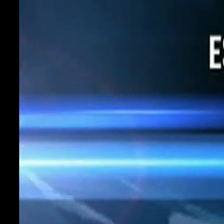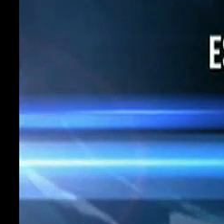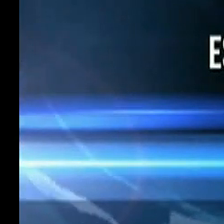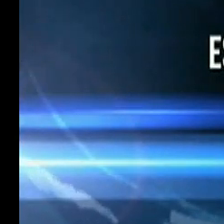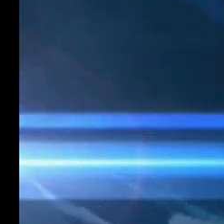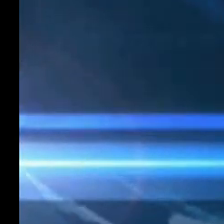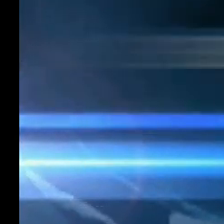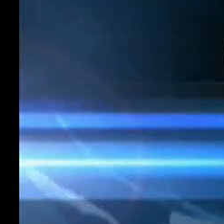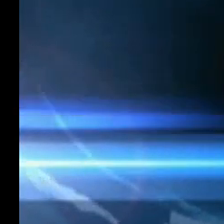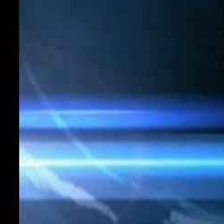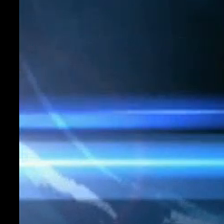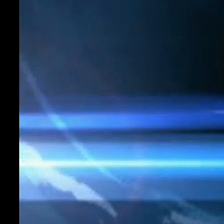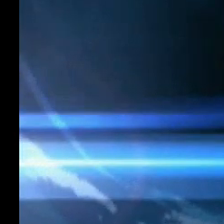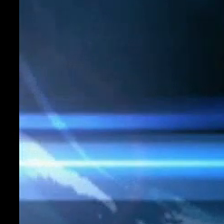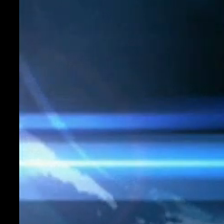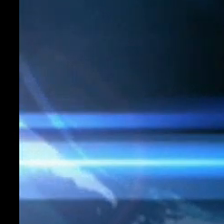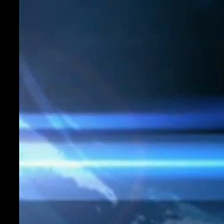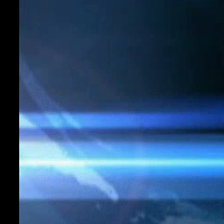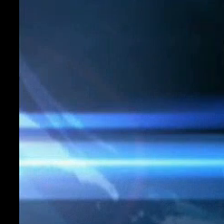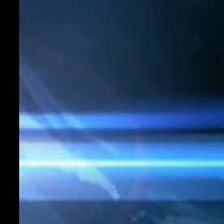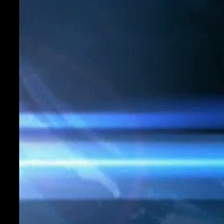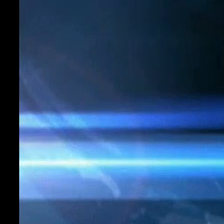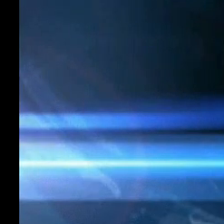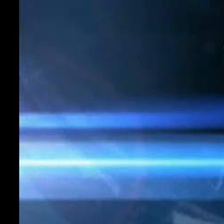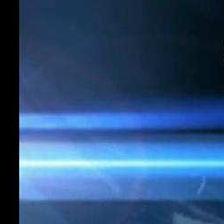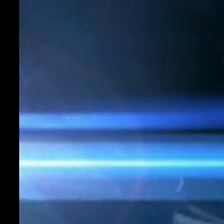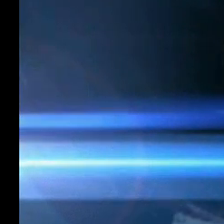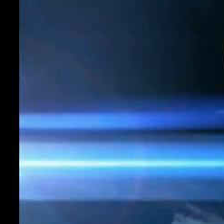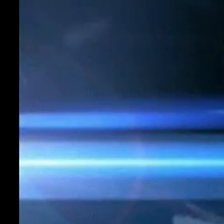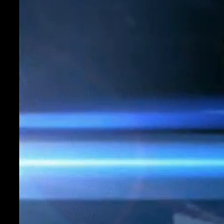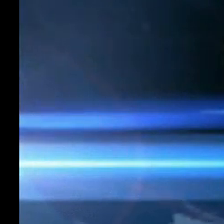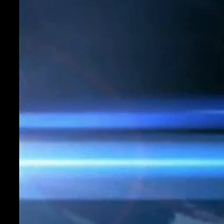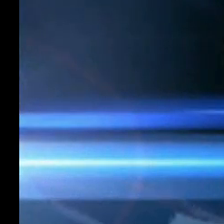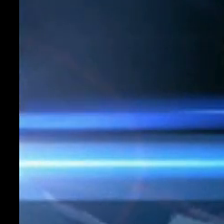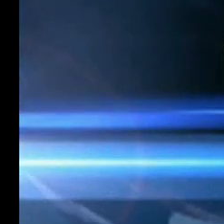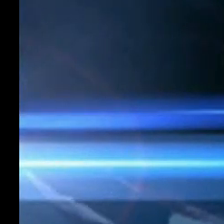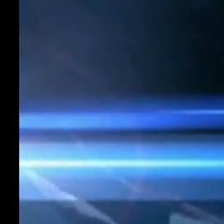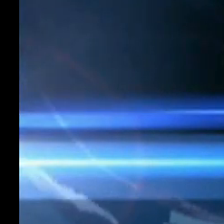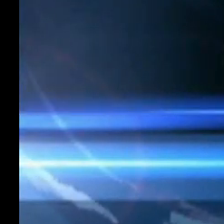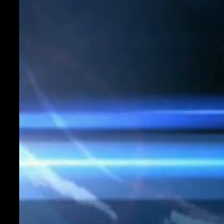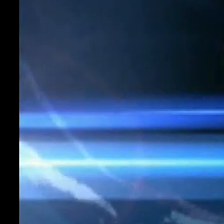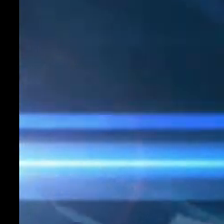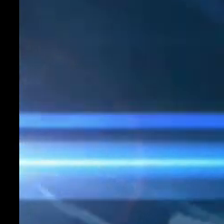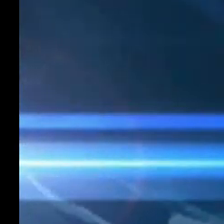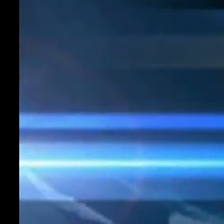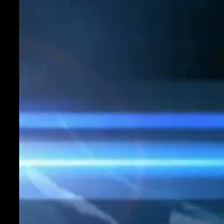mascotas. Se prohíbe el abandono o cualquier tipo de maltrato.